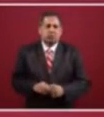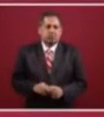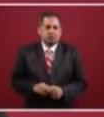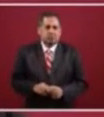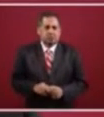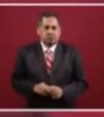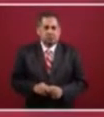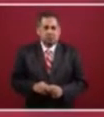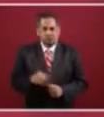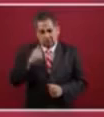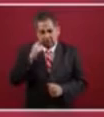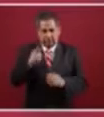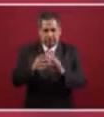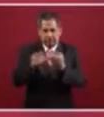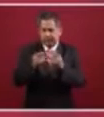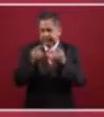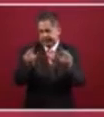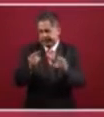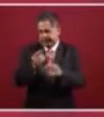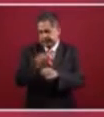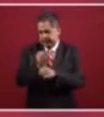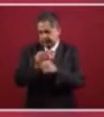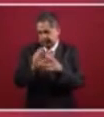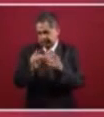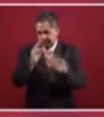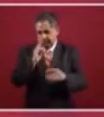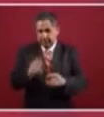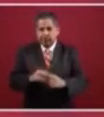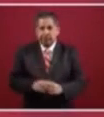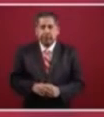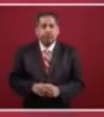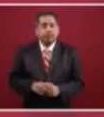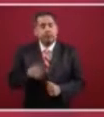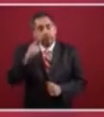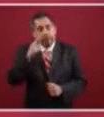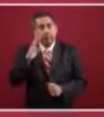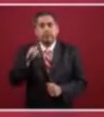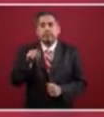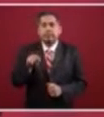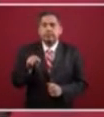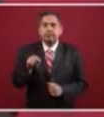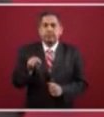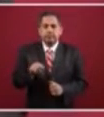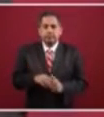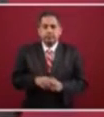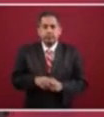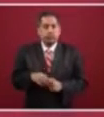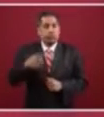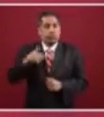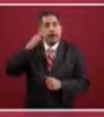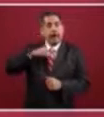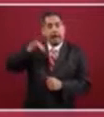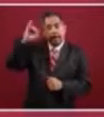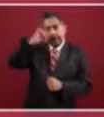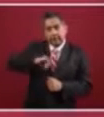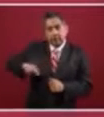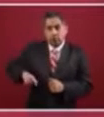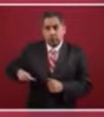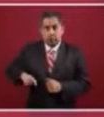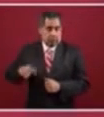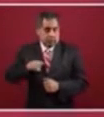les voy a contar una anécdota cuando era jefe del gobierno